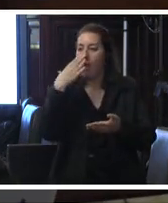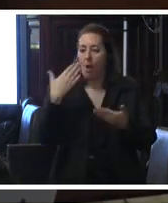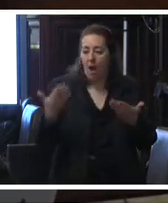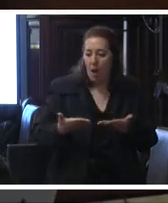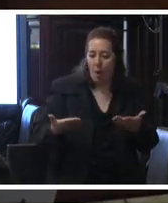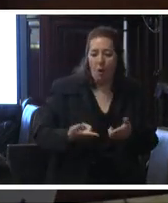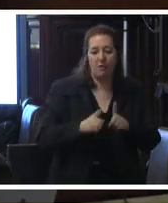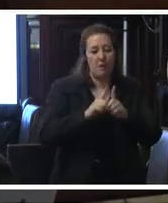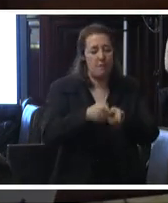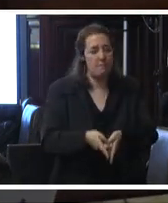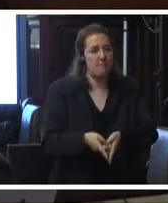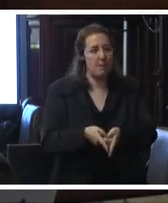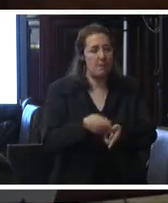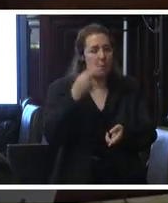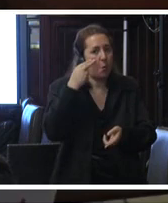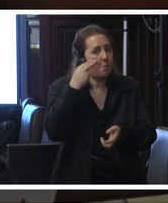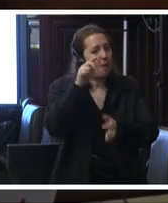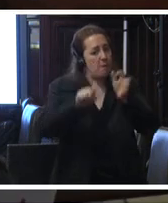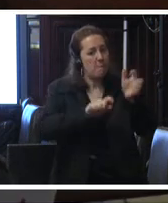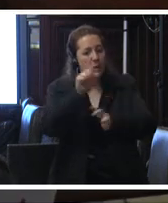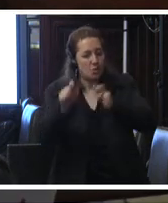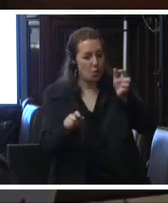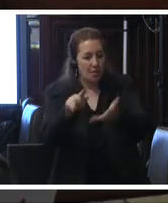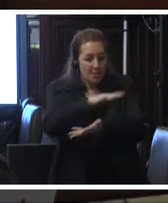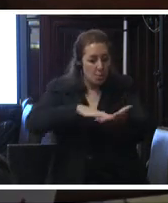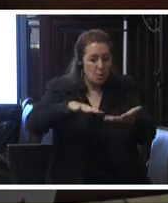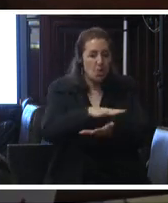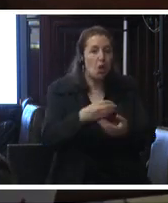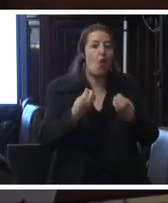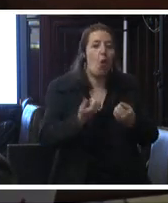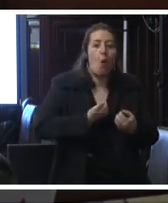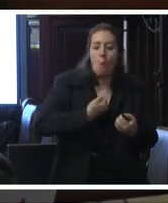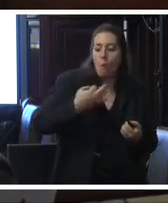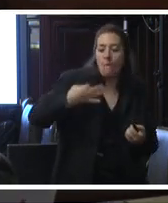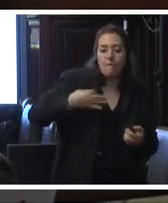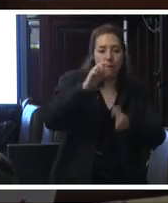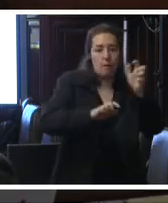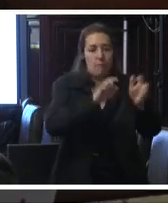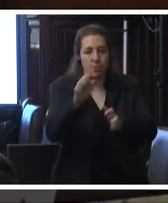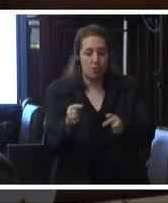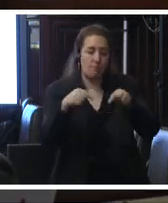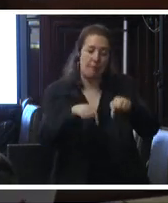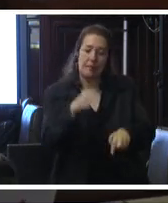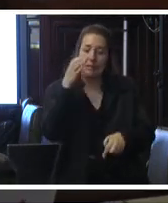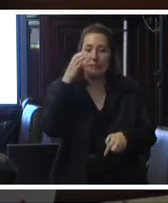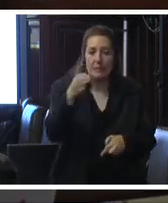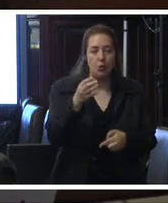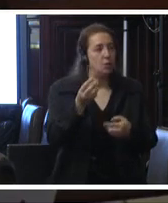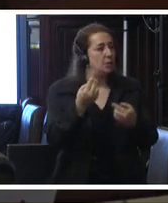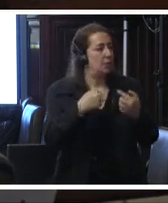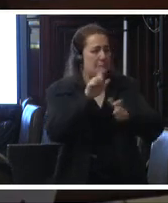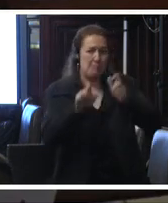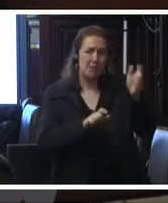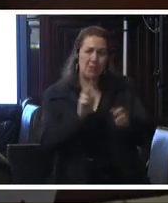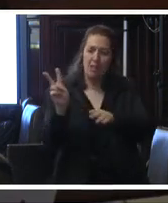sido directamente sobre las personas y sus situaciones de vida. El riesgo sobre los defensores ambientales